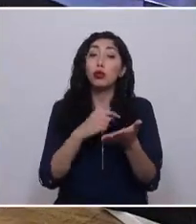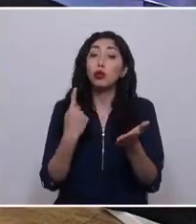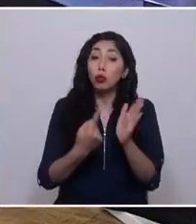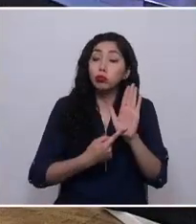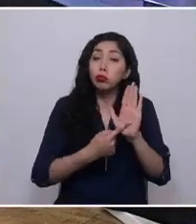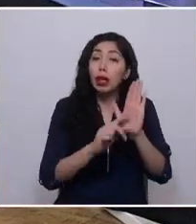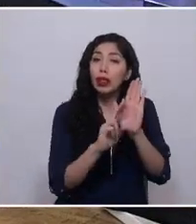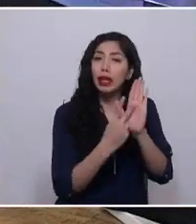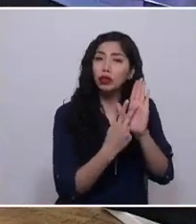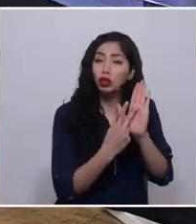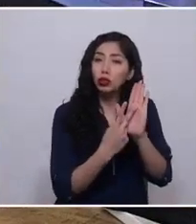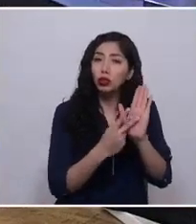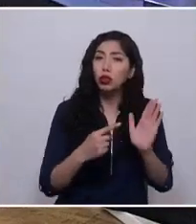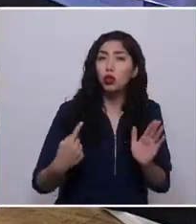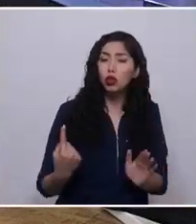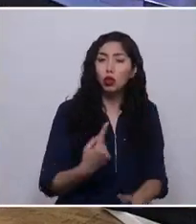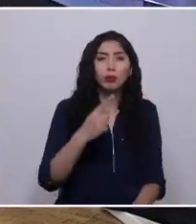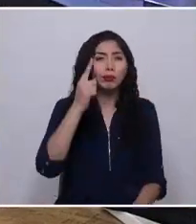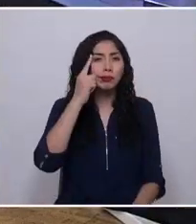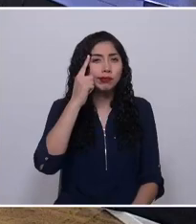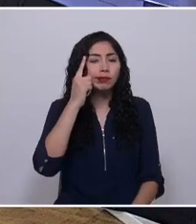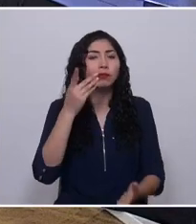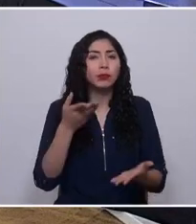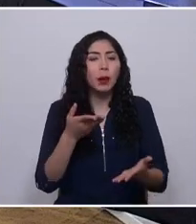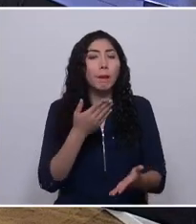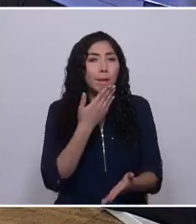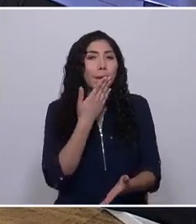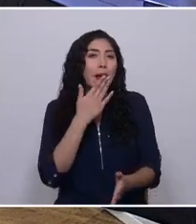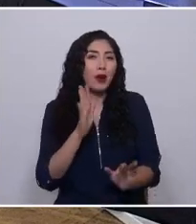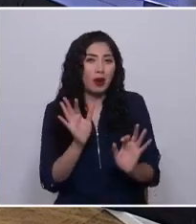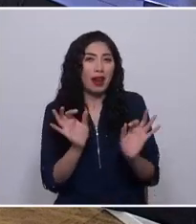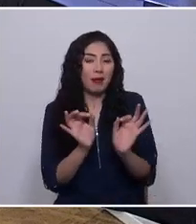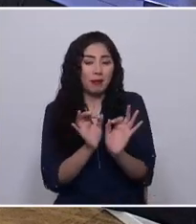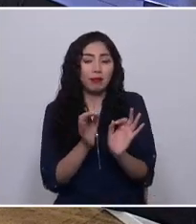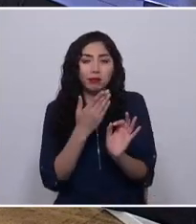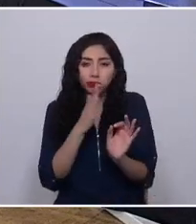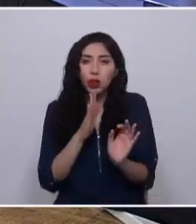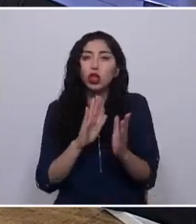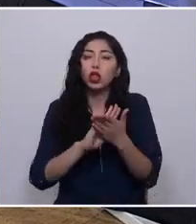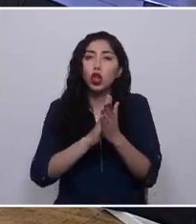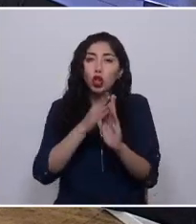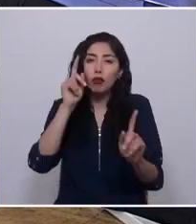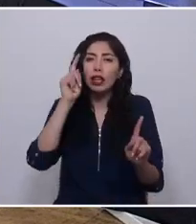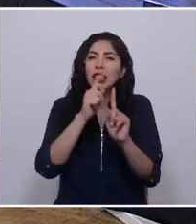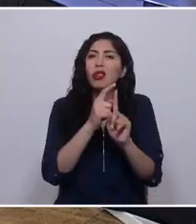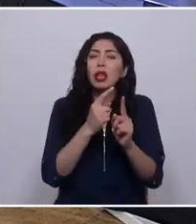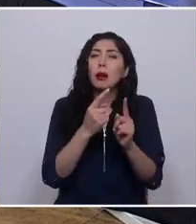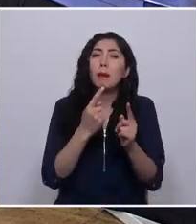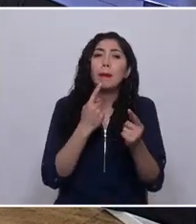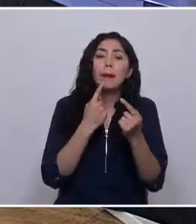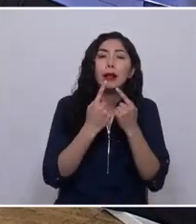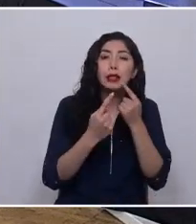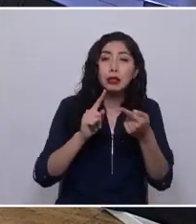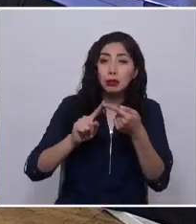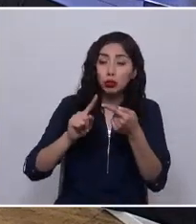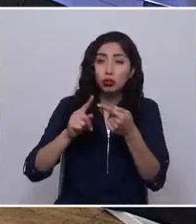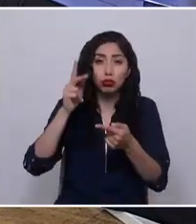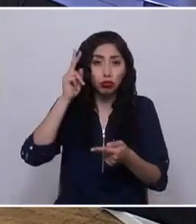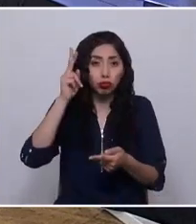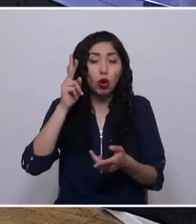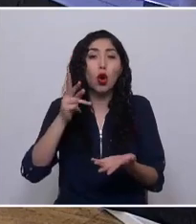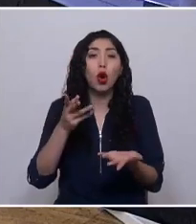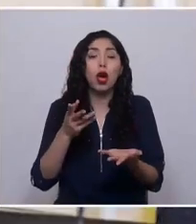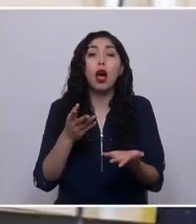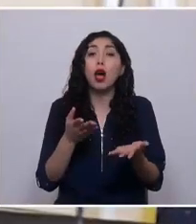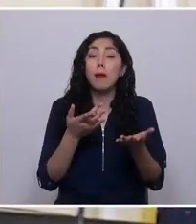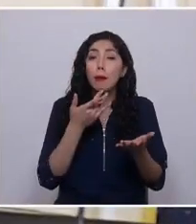a nuestro juicio contempla mucho mejor el objeto del proceso de participación y consulta y, por otra parte, evita el error conceptual en